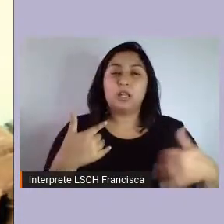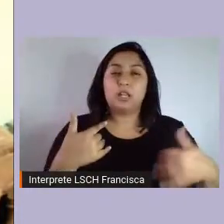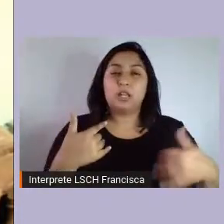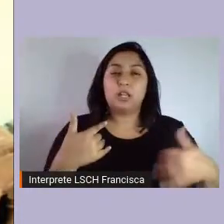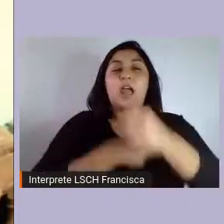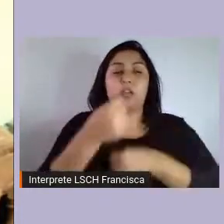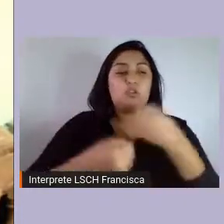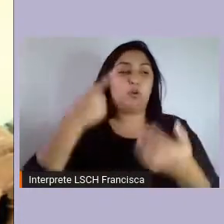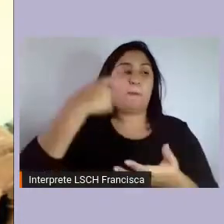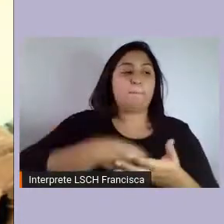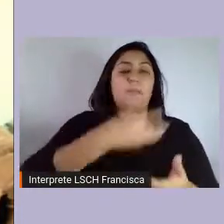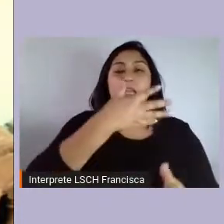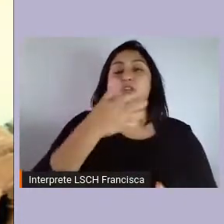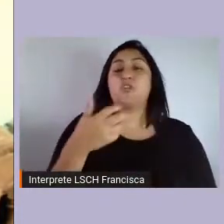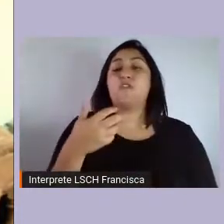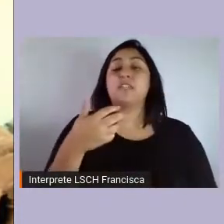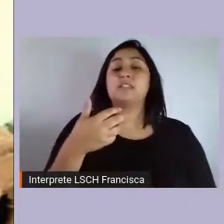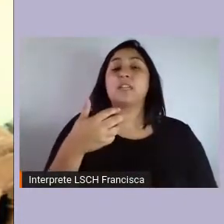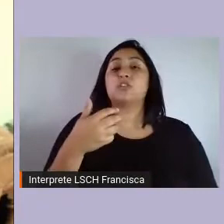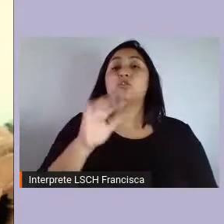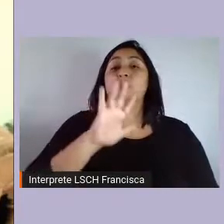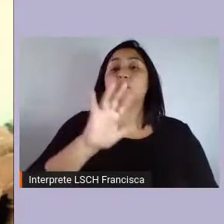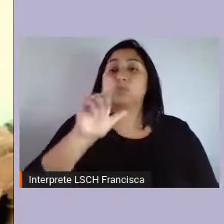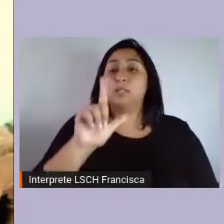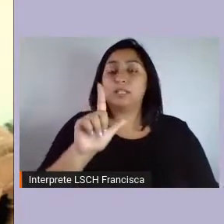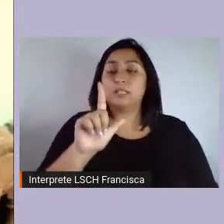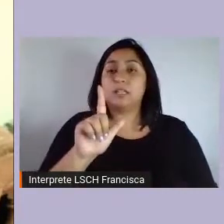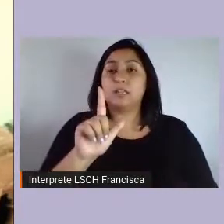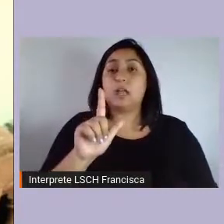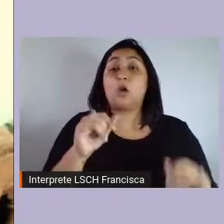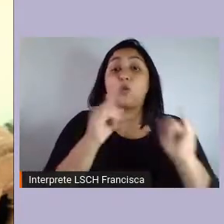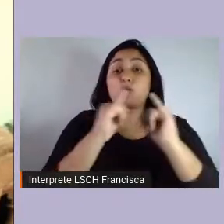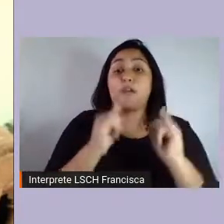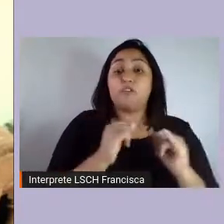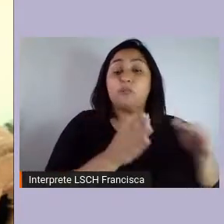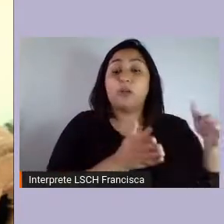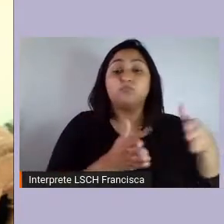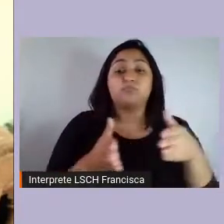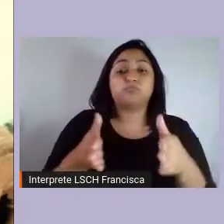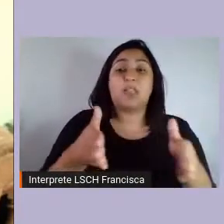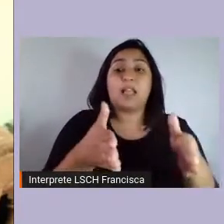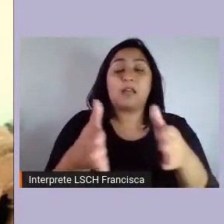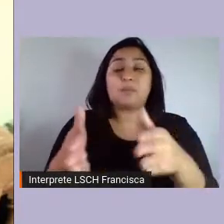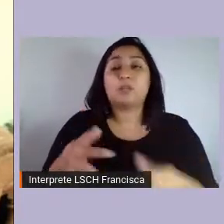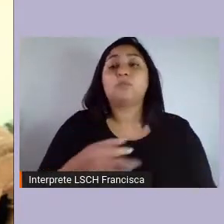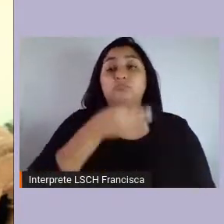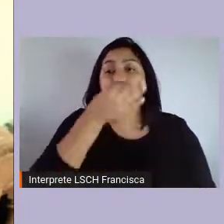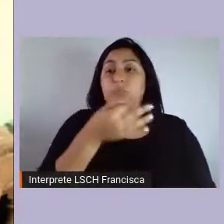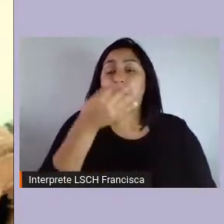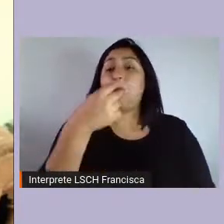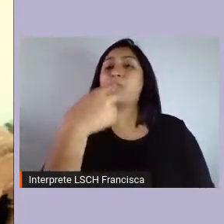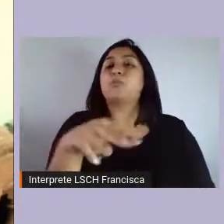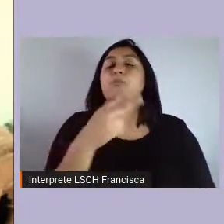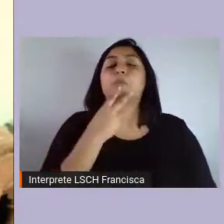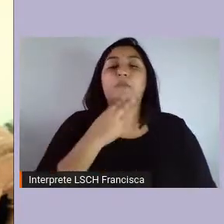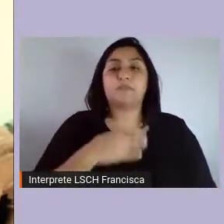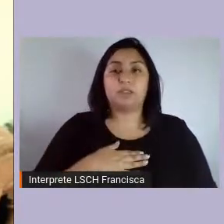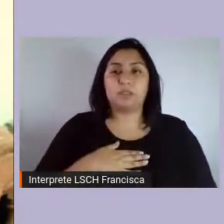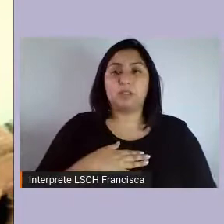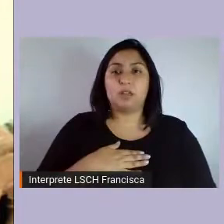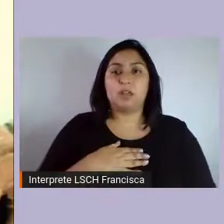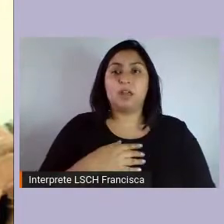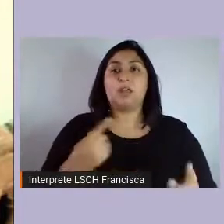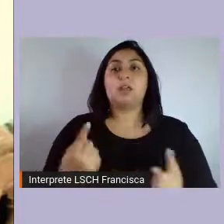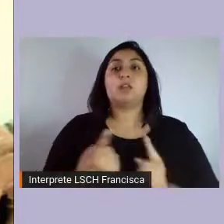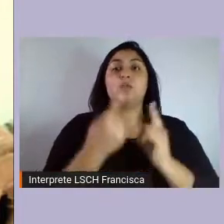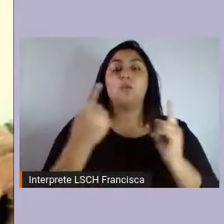1957, un camino para contar su propia vida. Y ese arte lo encuentra ella